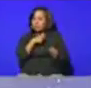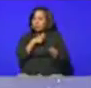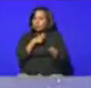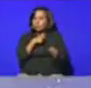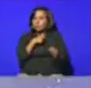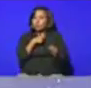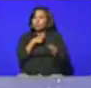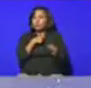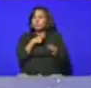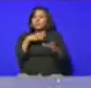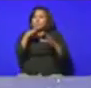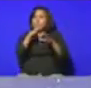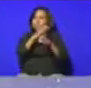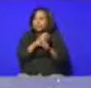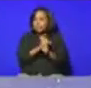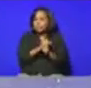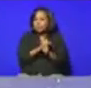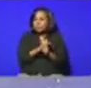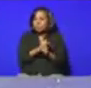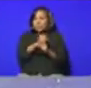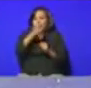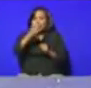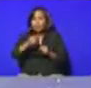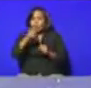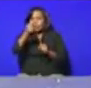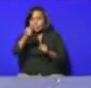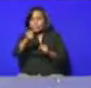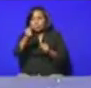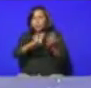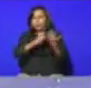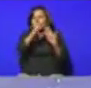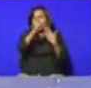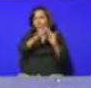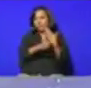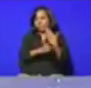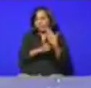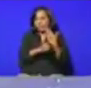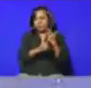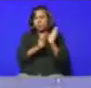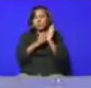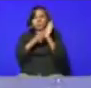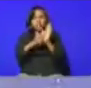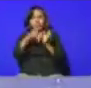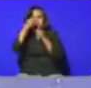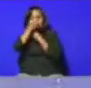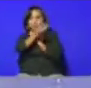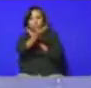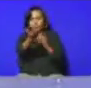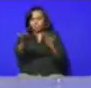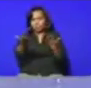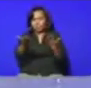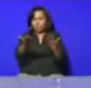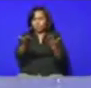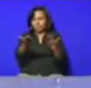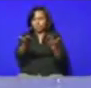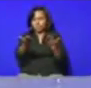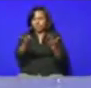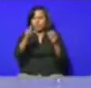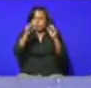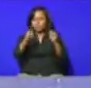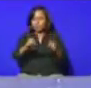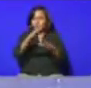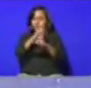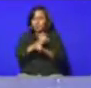preciso sobre esa oferta académica que es un componente esencial del ICSE, y sobre todo, María